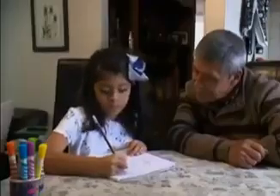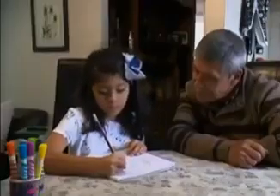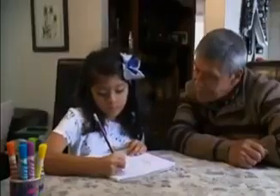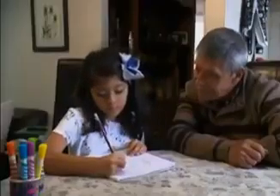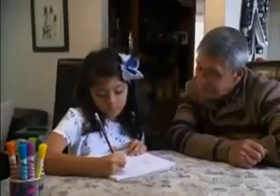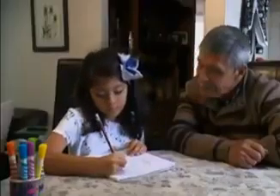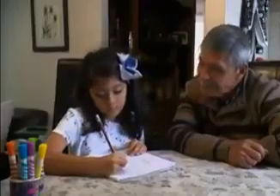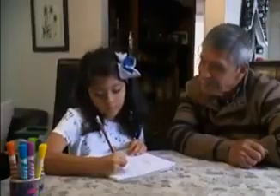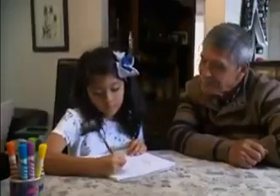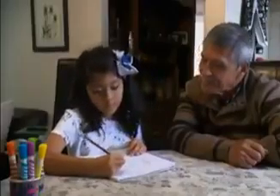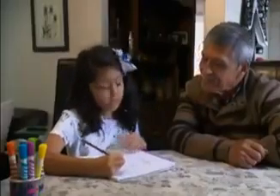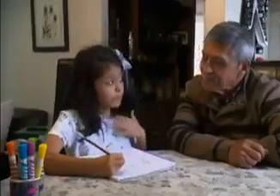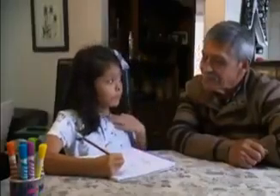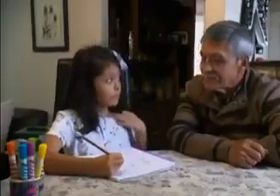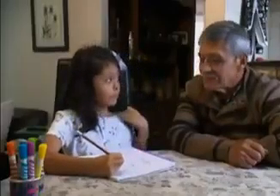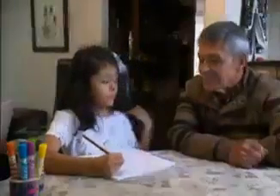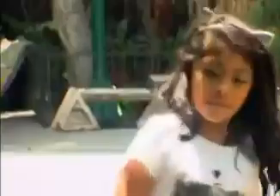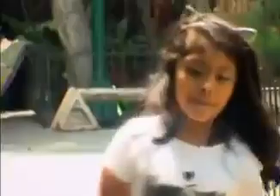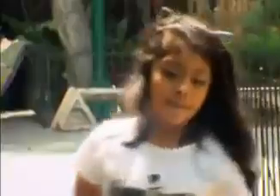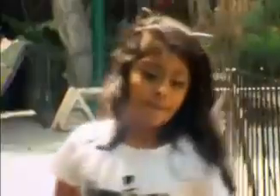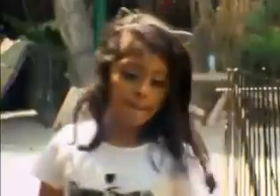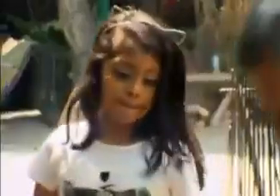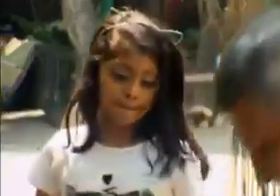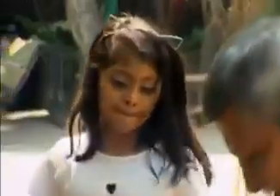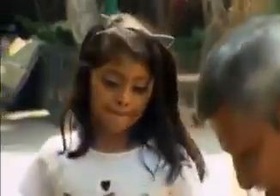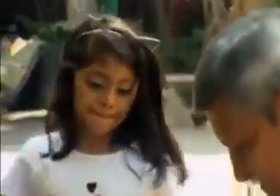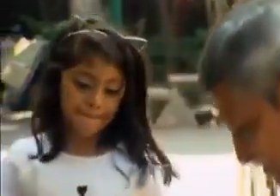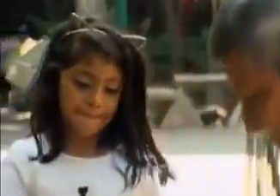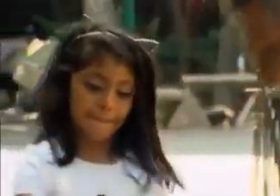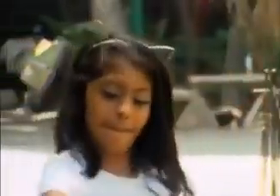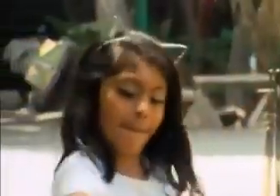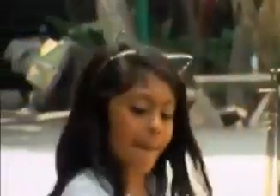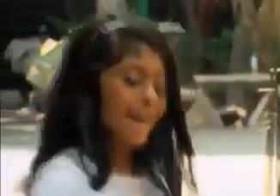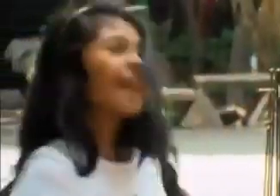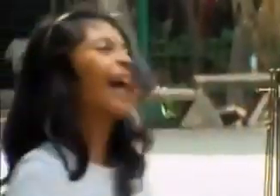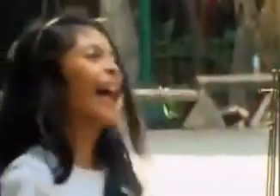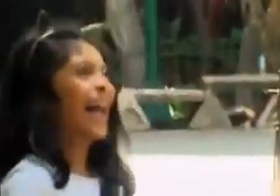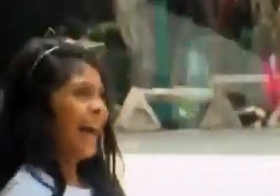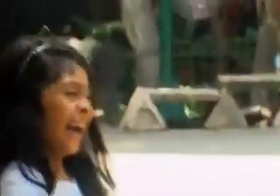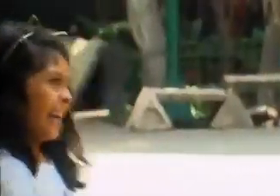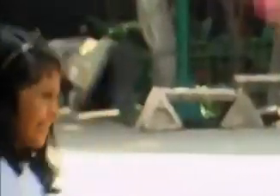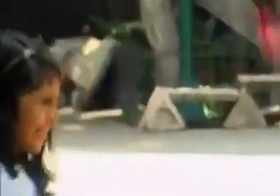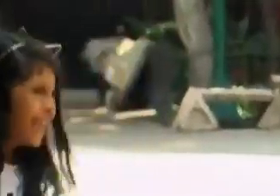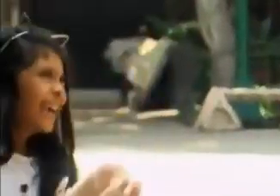Mi abuelito se llama Antonio. Yo le digo de cariño abuelito Toño.